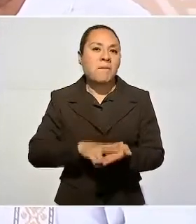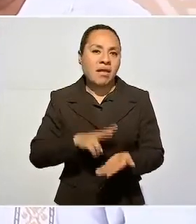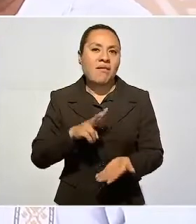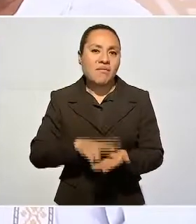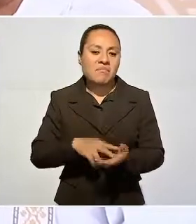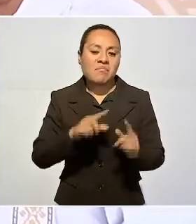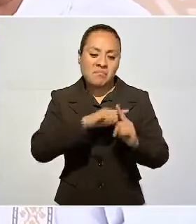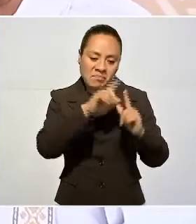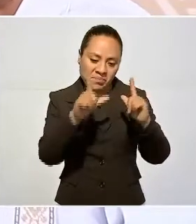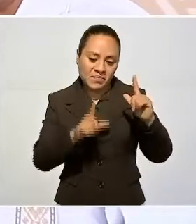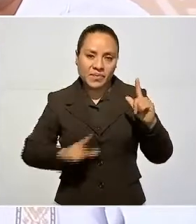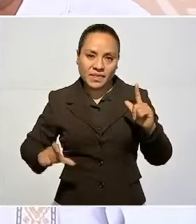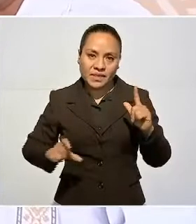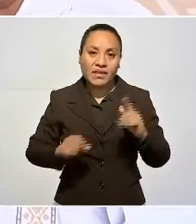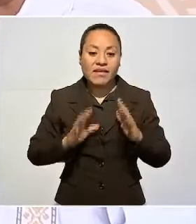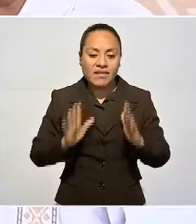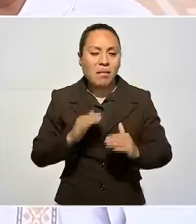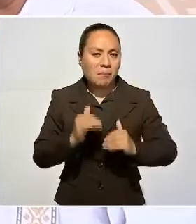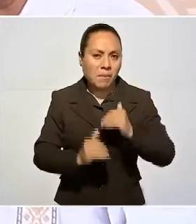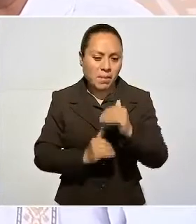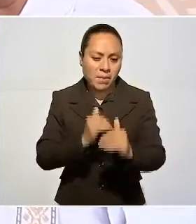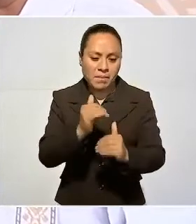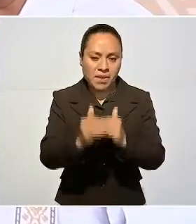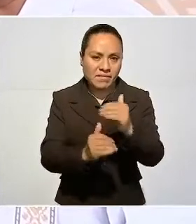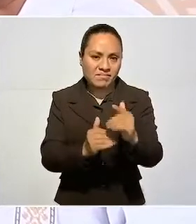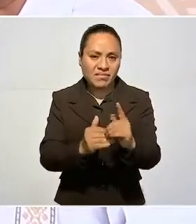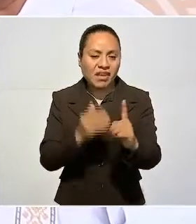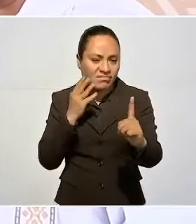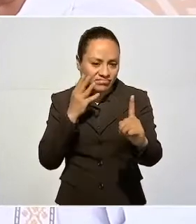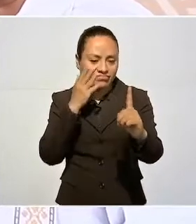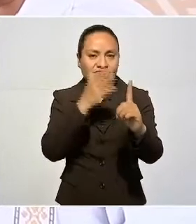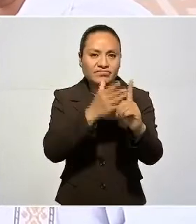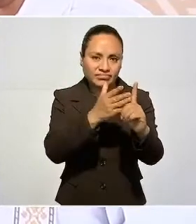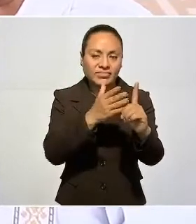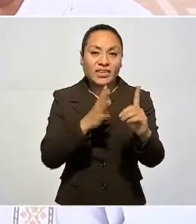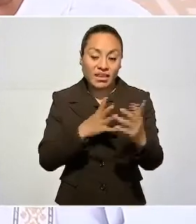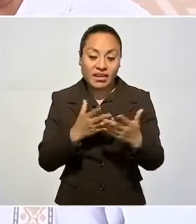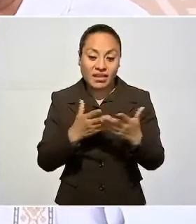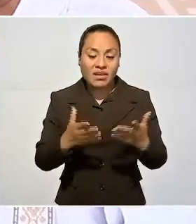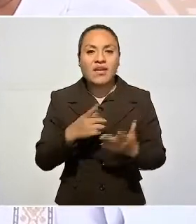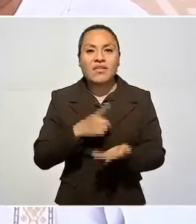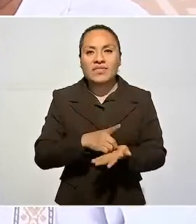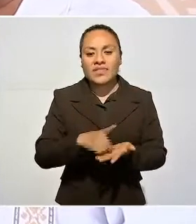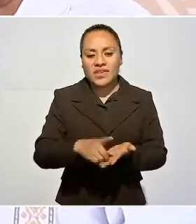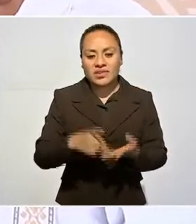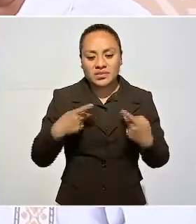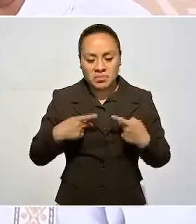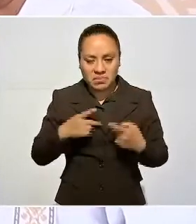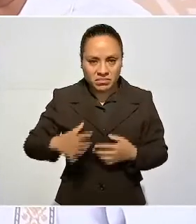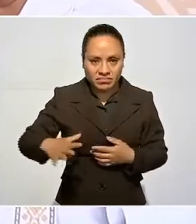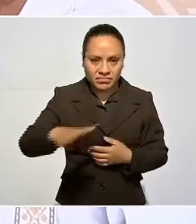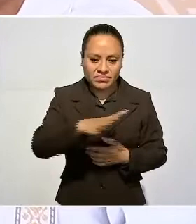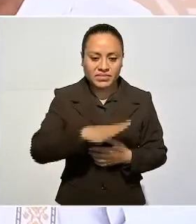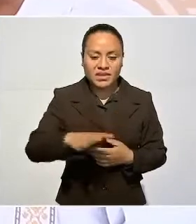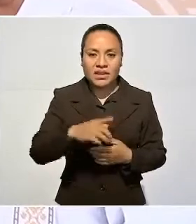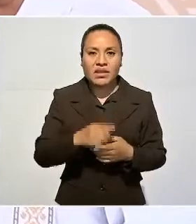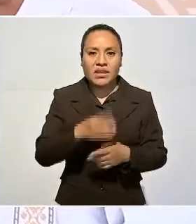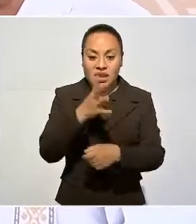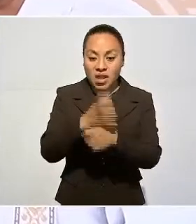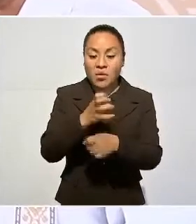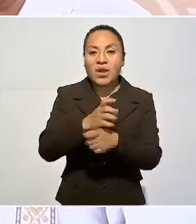patria. Hemos avanzado hacia el anhelado reconocimiento de sujeto de derecho público, articulado desde la